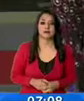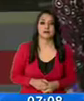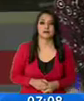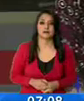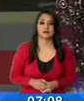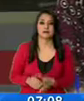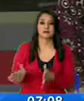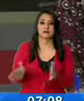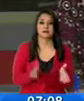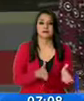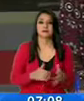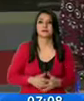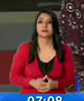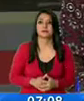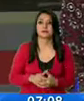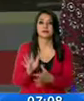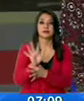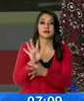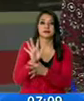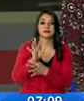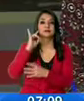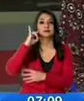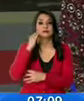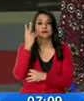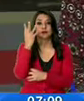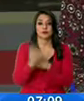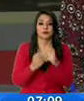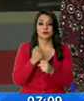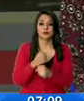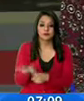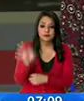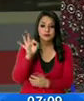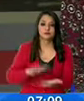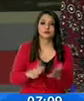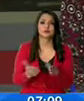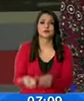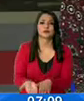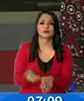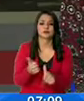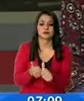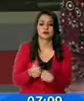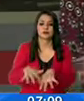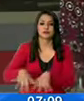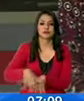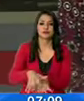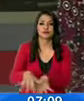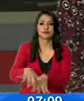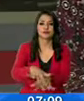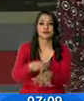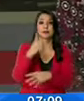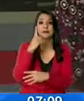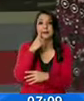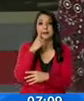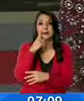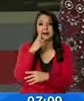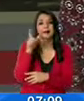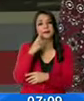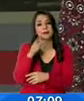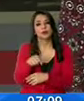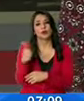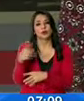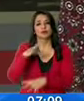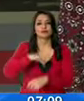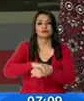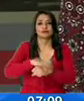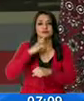y en zamora chinchipe una niña de 4 años fue encontrada sin vida a orillas de un río el padre y el padrastro de la menor están detenidos